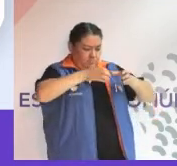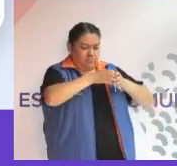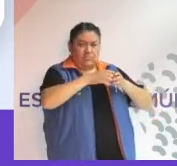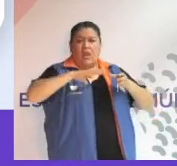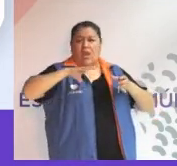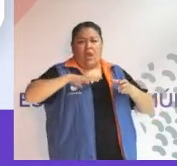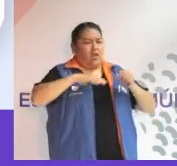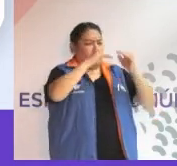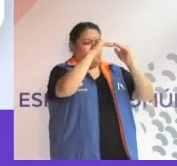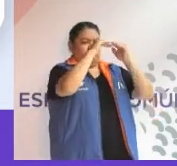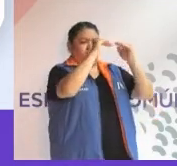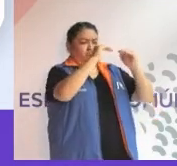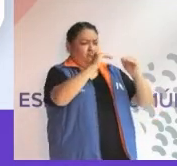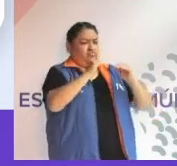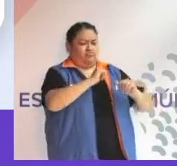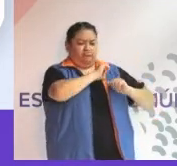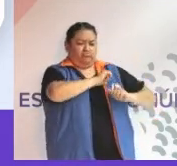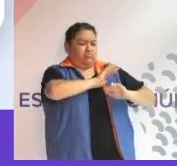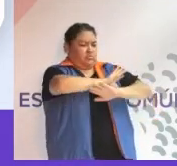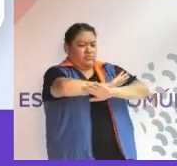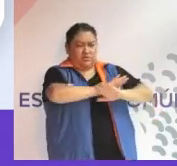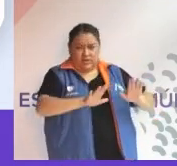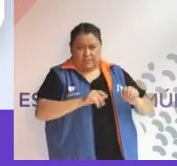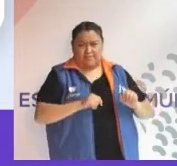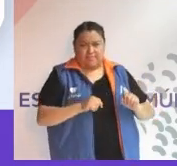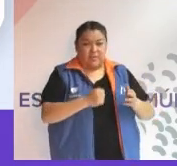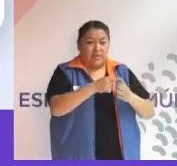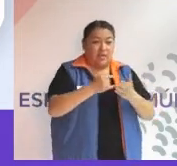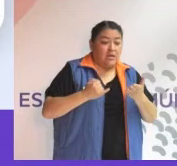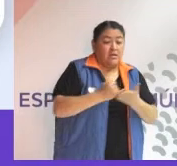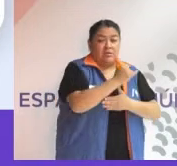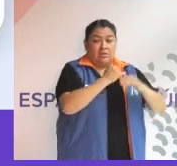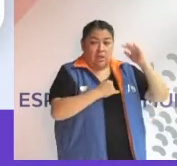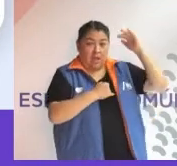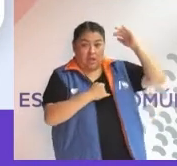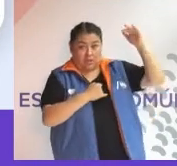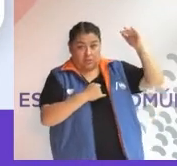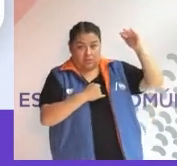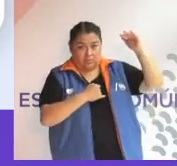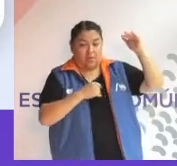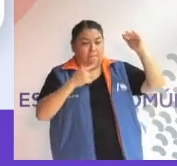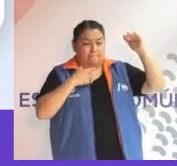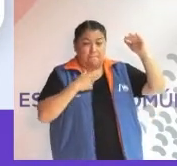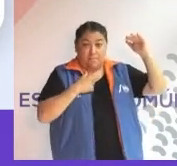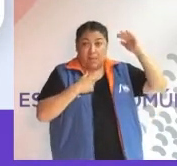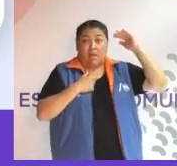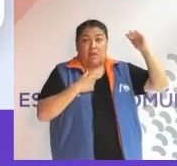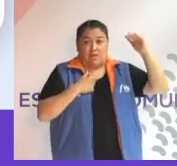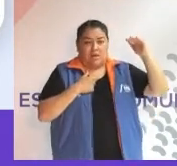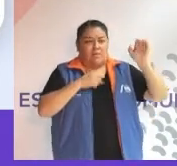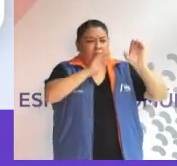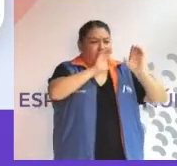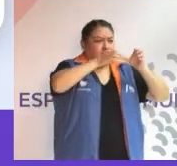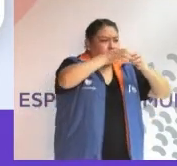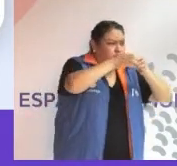jerárquicas y muy verticales. Las decisiones se toman acá arriba y además acá arriba es como el consejo de las cabecitas blancas porque